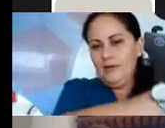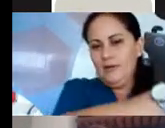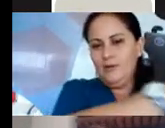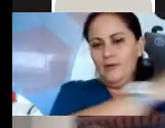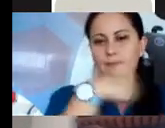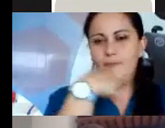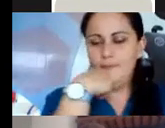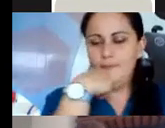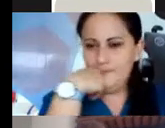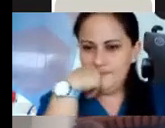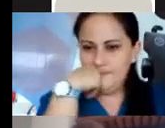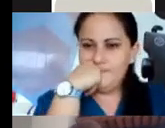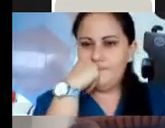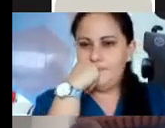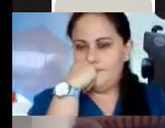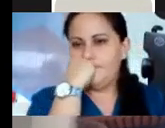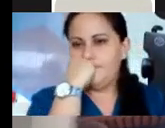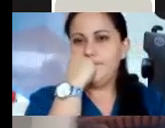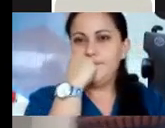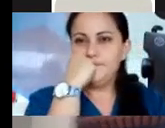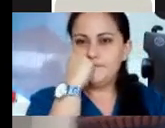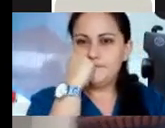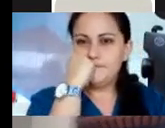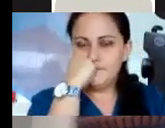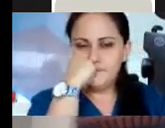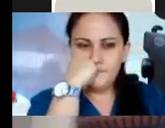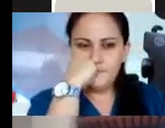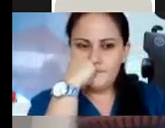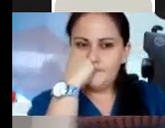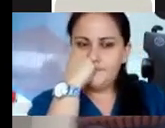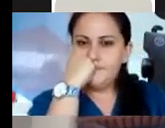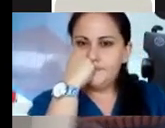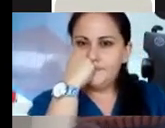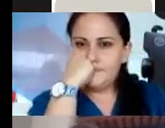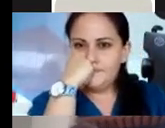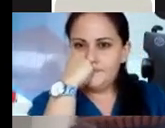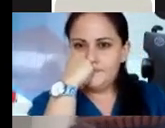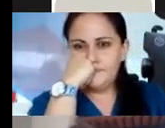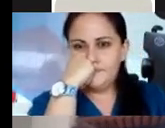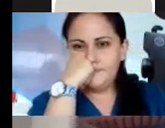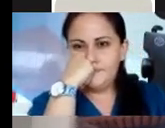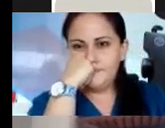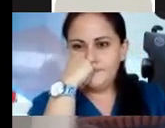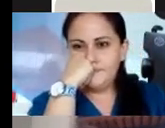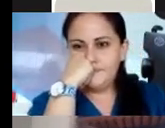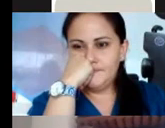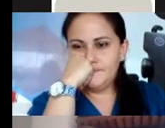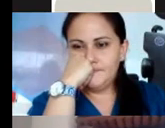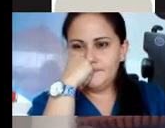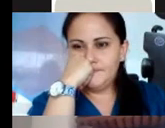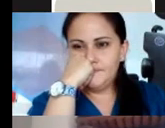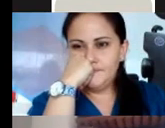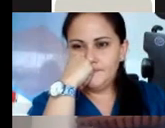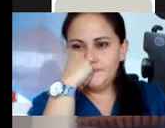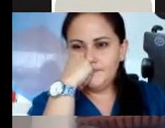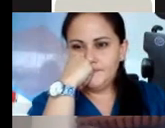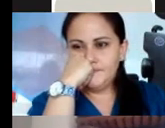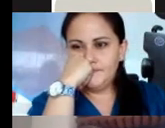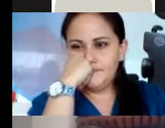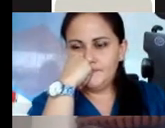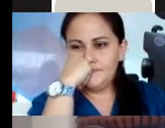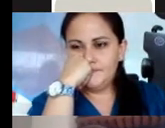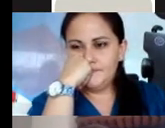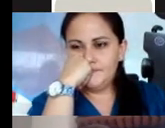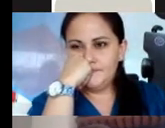motorizadas, por ejemplo, accesorios y contenedores. Cuando yo uso mucho TIL, tener ese tipo de contenimiento